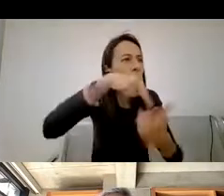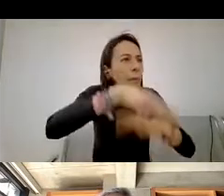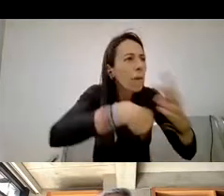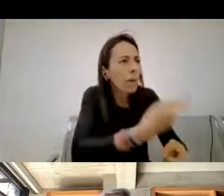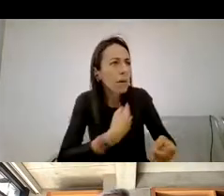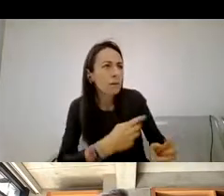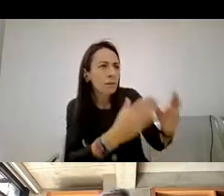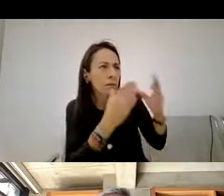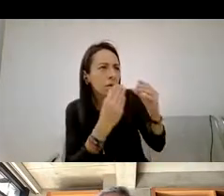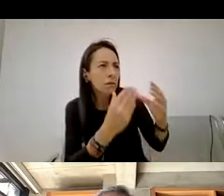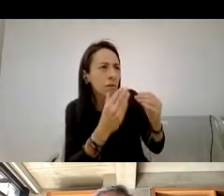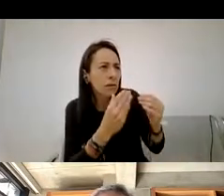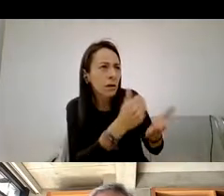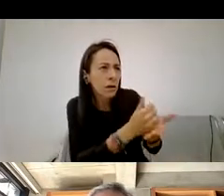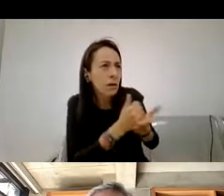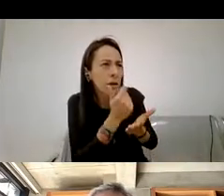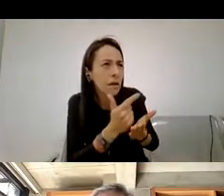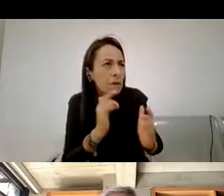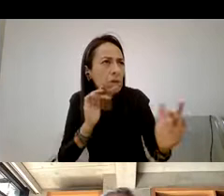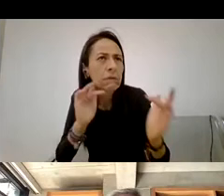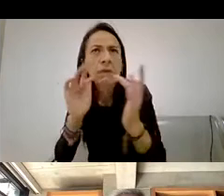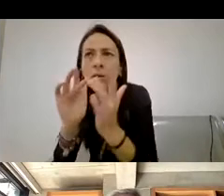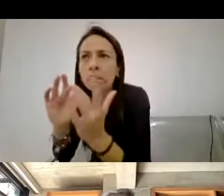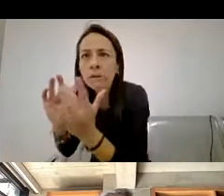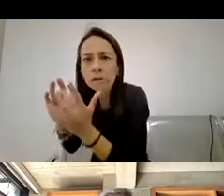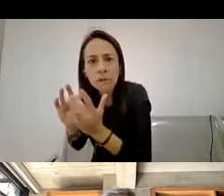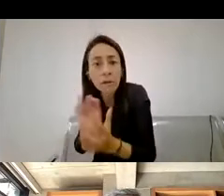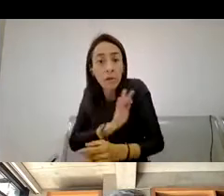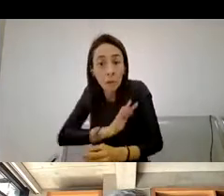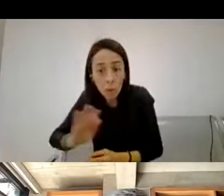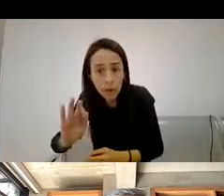puede tener un cambio radical, ¿no? Cuando un